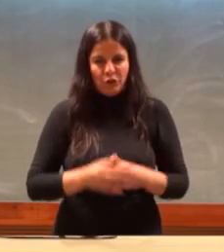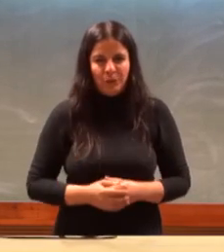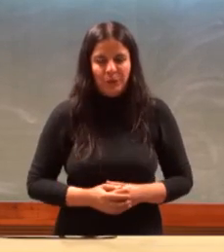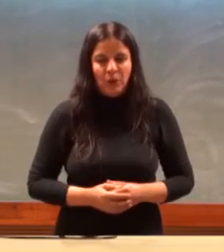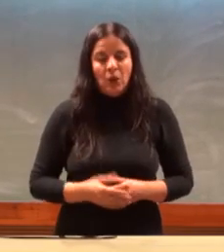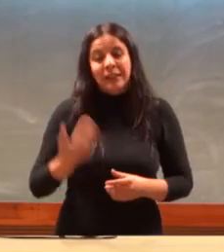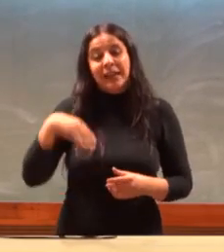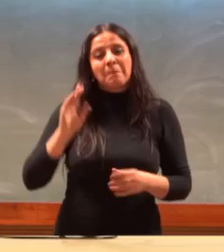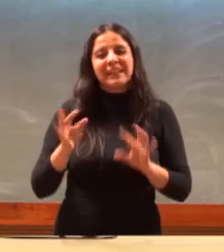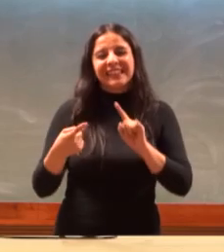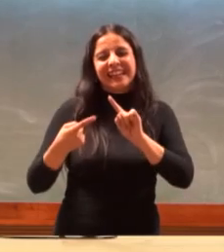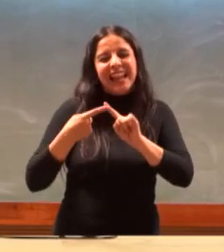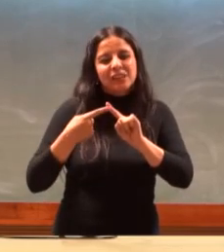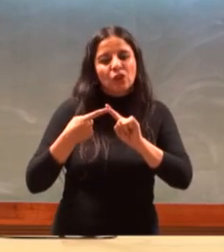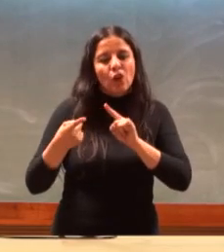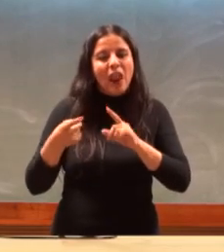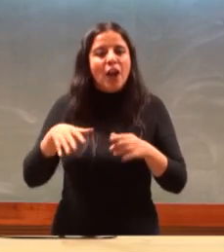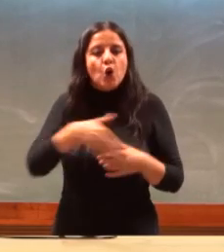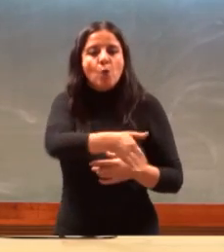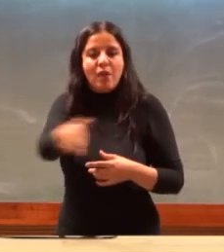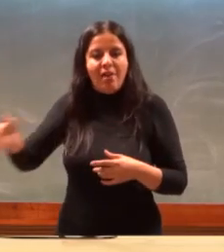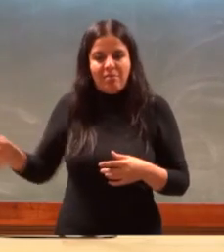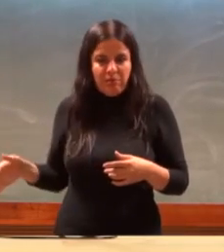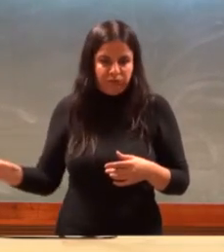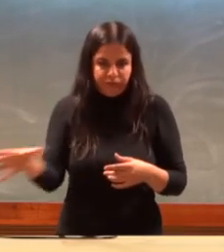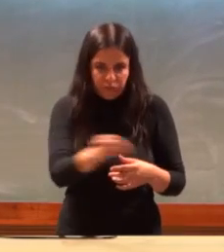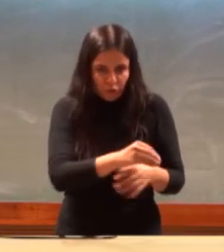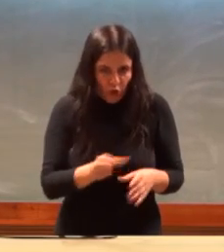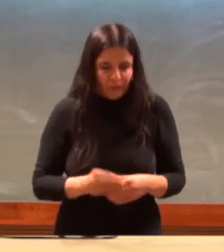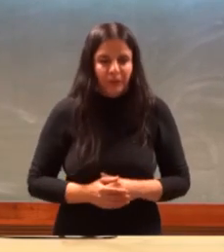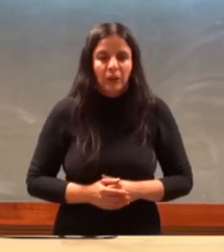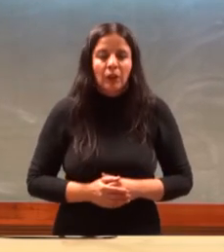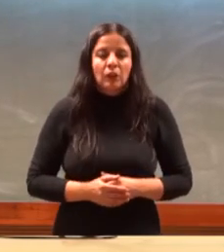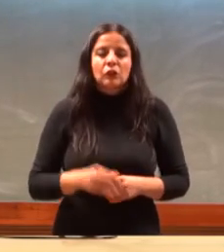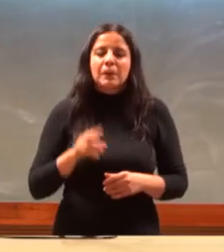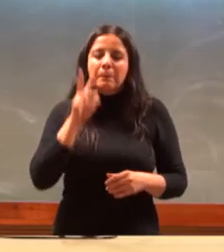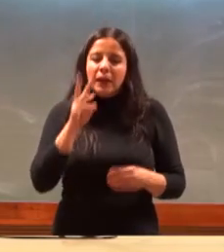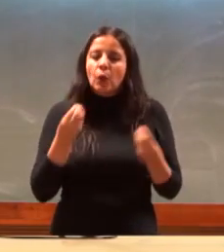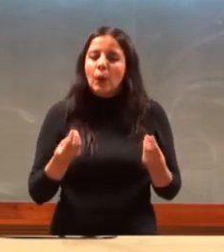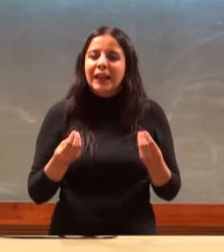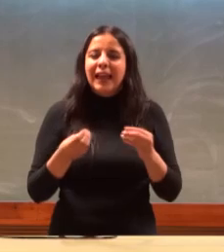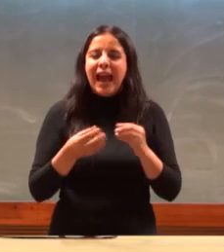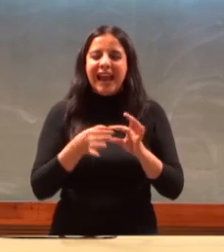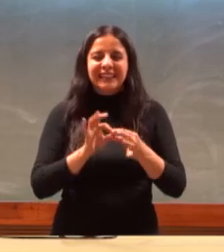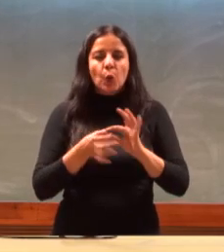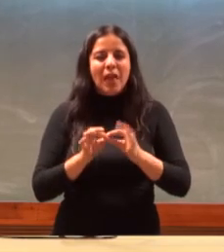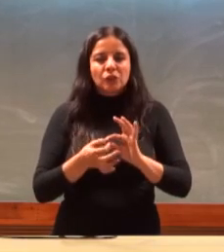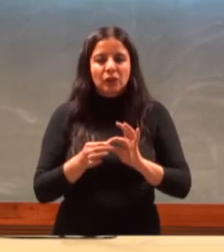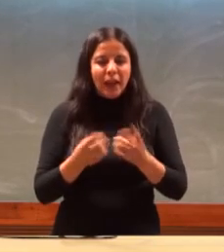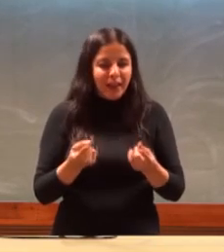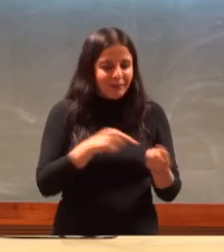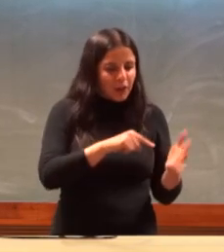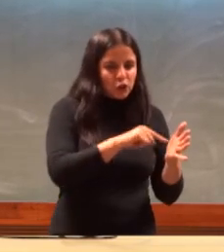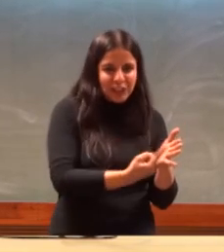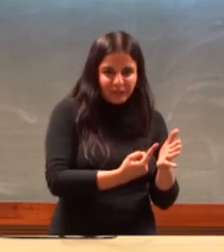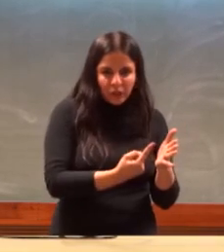vinculación con la comunidad y en ese sentido nos no parece importante revertir escaso la casi nula articulación que hay entre los centros de investigación de la facultad es